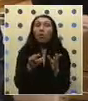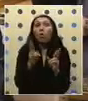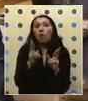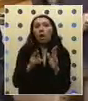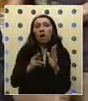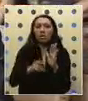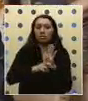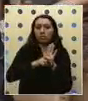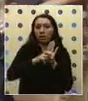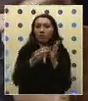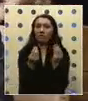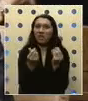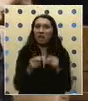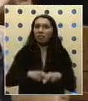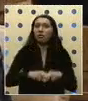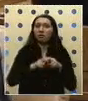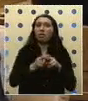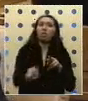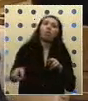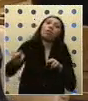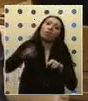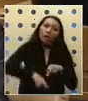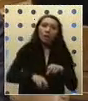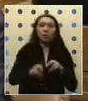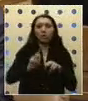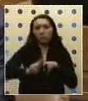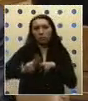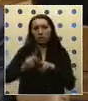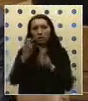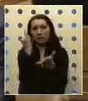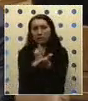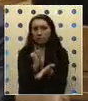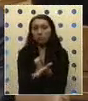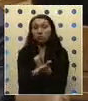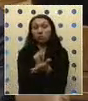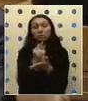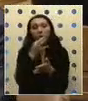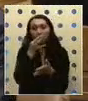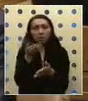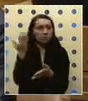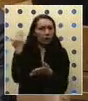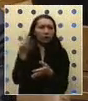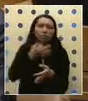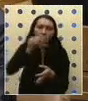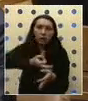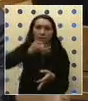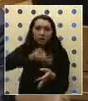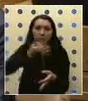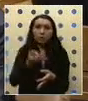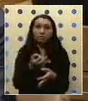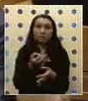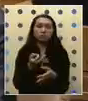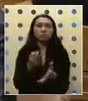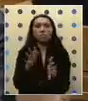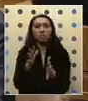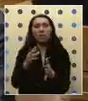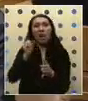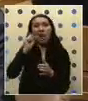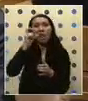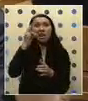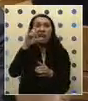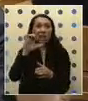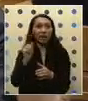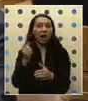la altura de la reingeniería que hay que hacer de una institución, cuestión que se viene planteando de mucho antes, de la época que Aguilera era